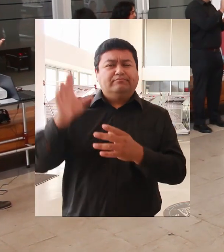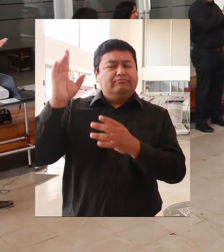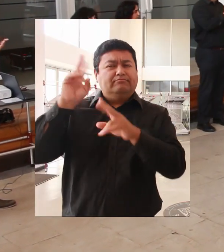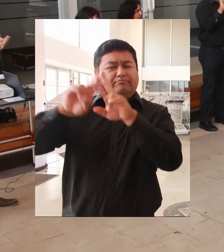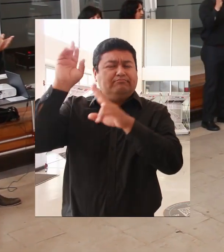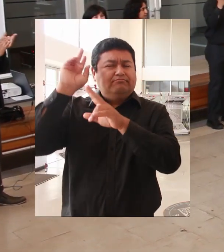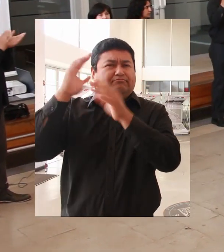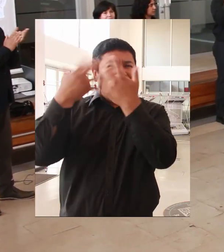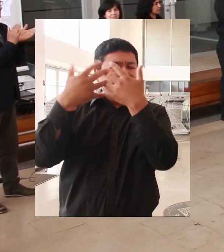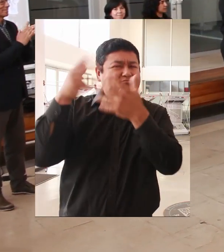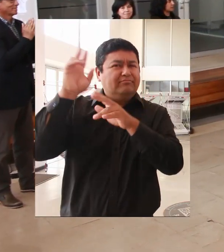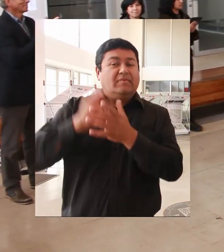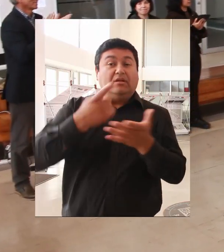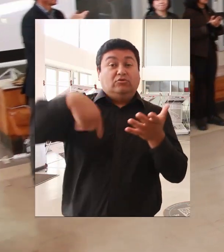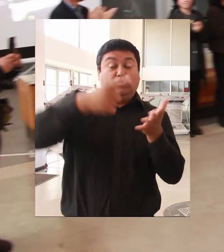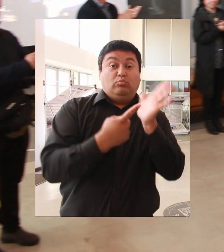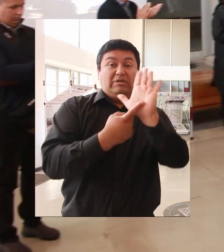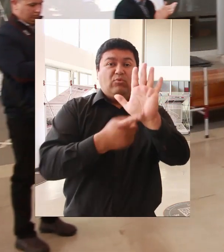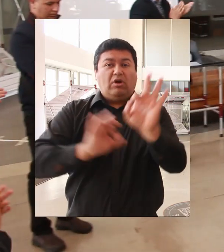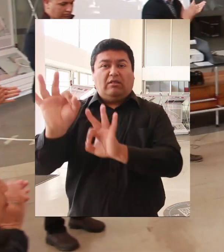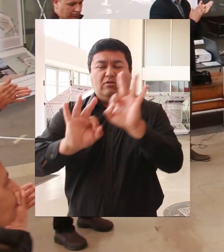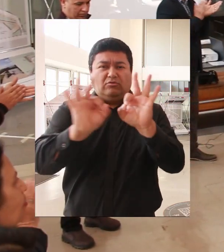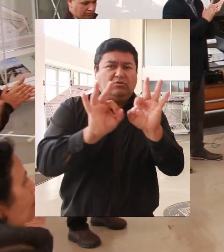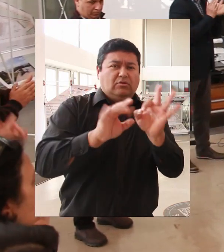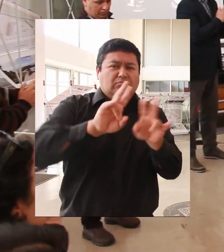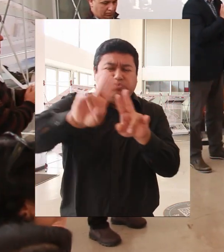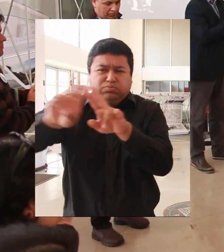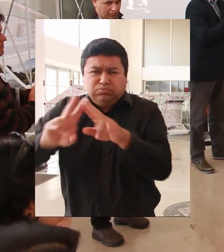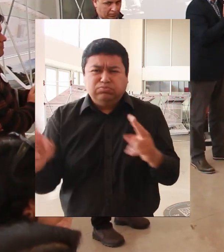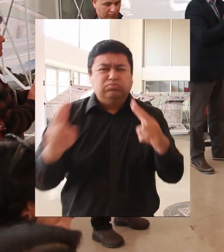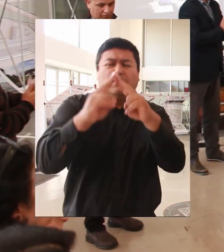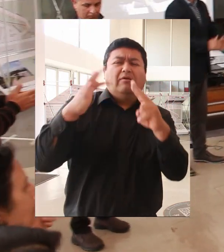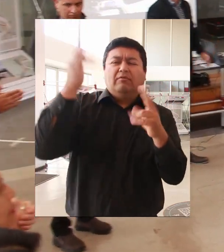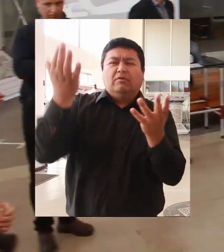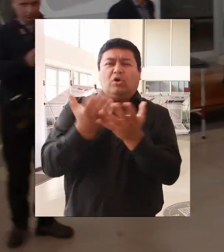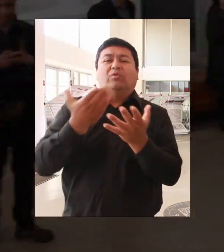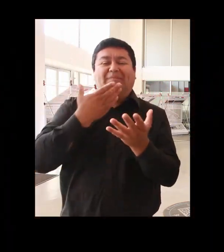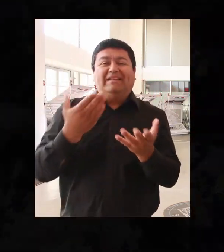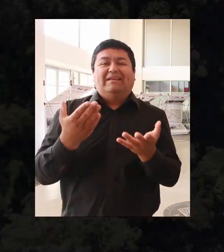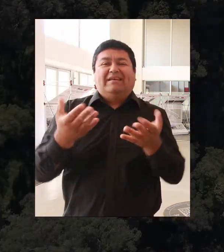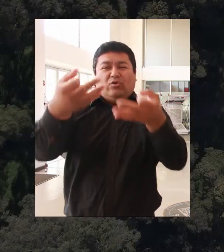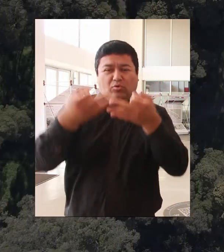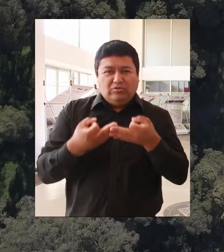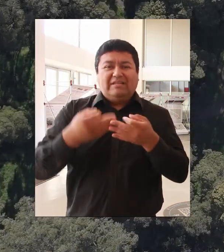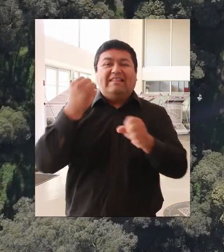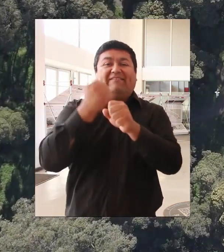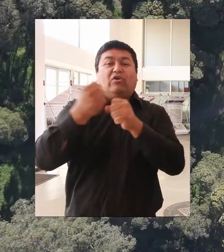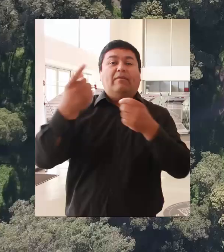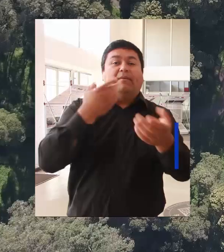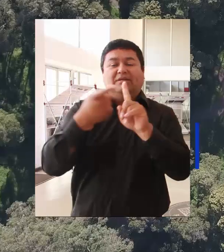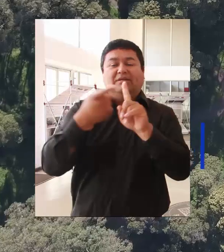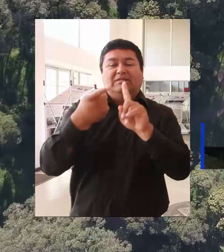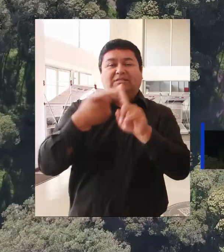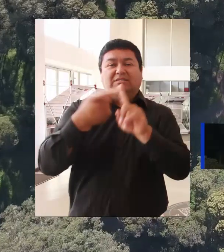donde exponemos el anteproyecto arquitectónico y algunas conclusiones del trabajo participativo que se realizó.